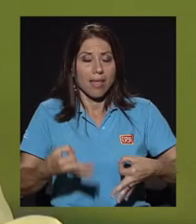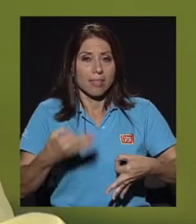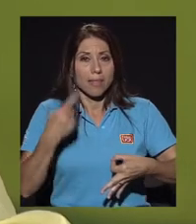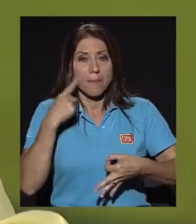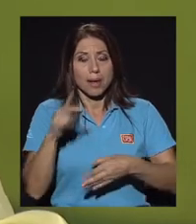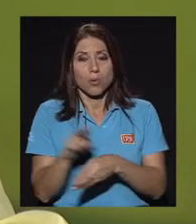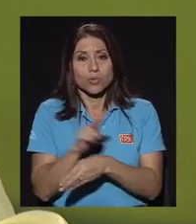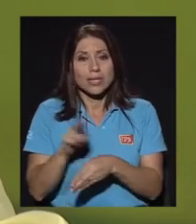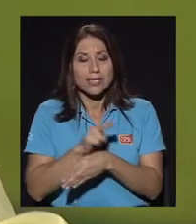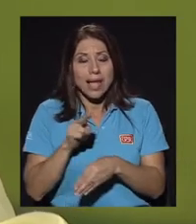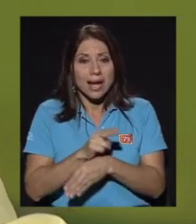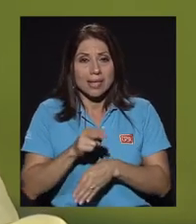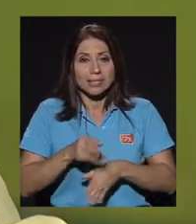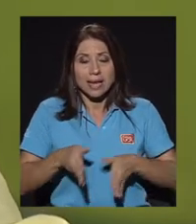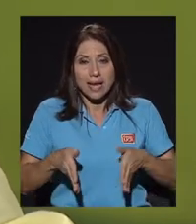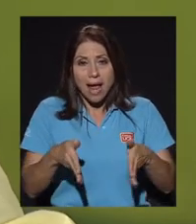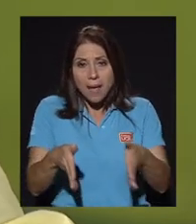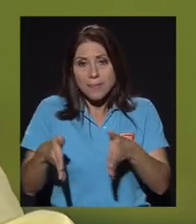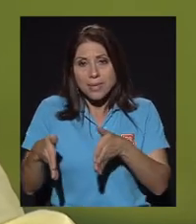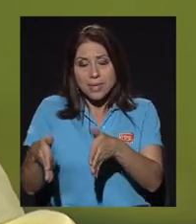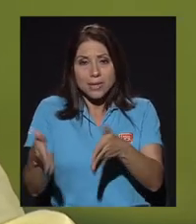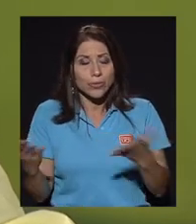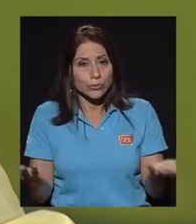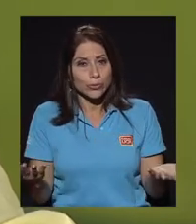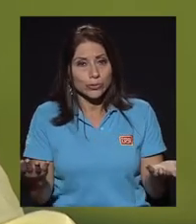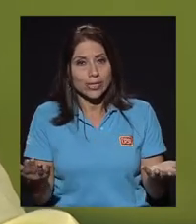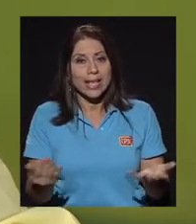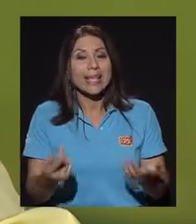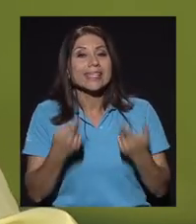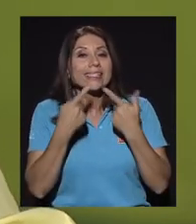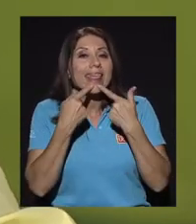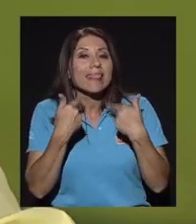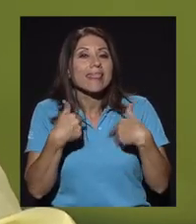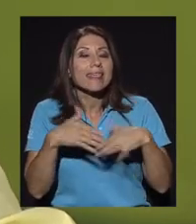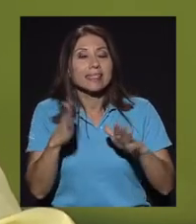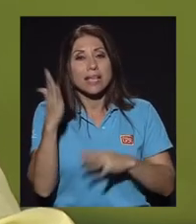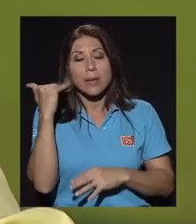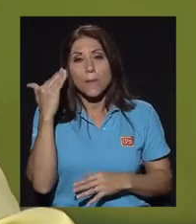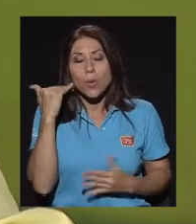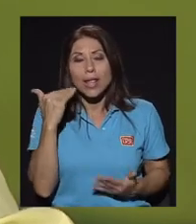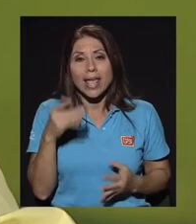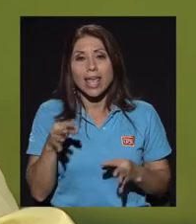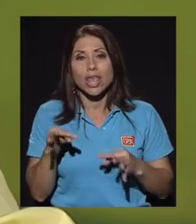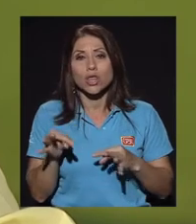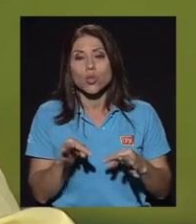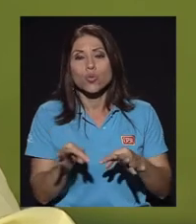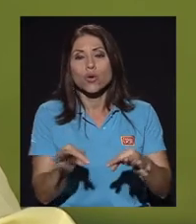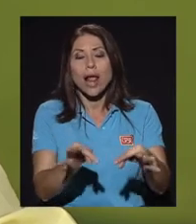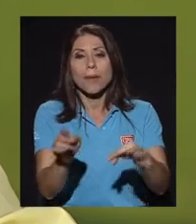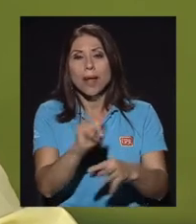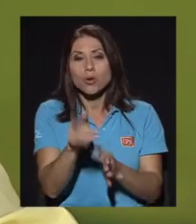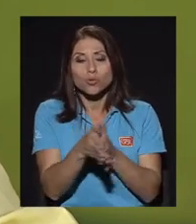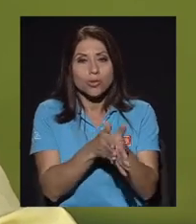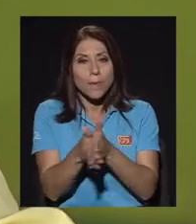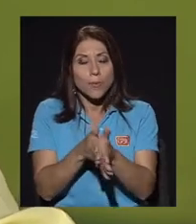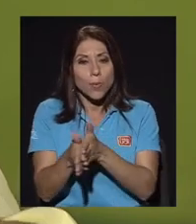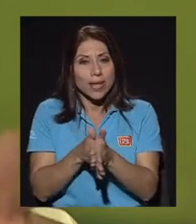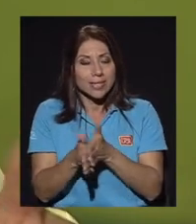para utilizarlas en caminos. Se dice que porque el río Turrialba no se aprovecha